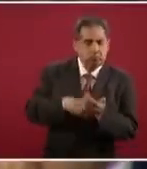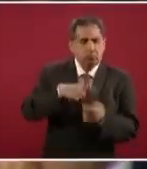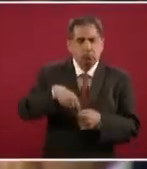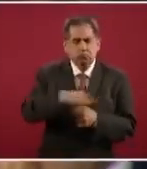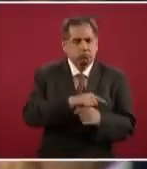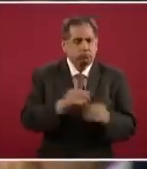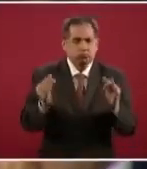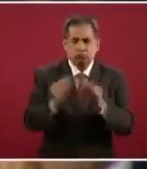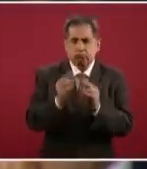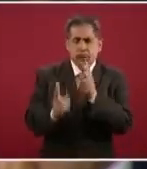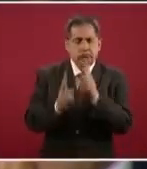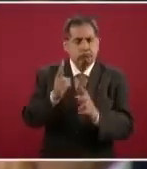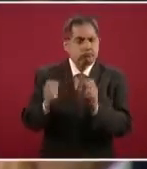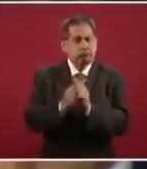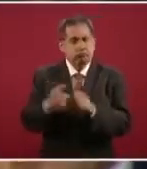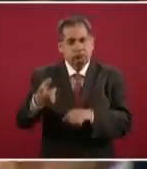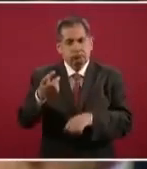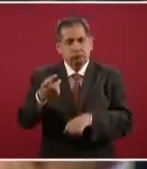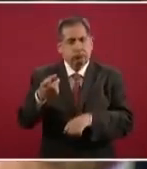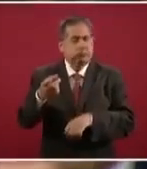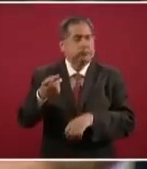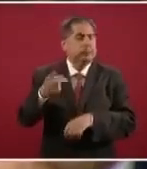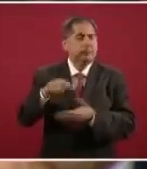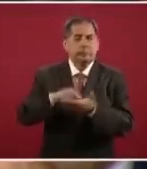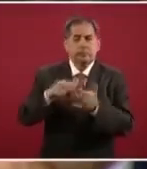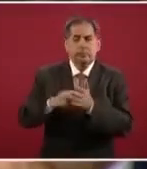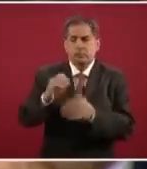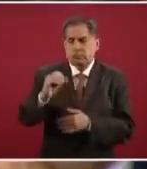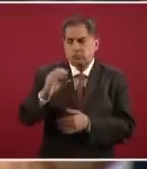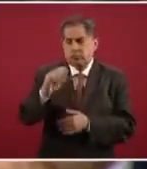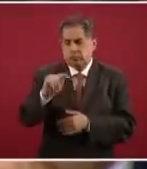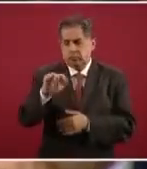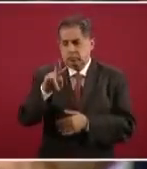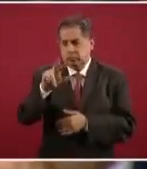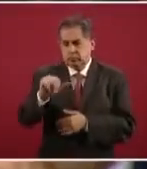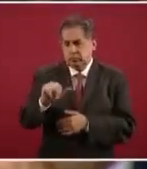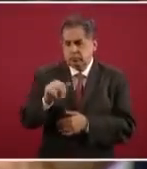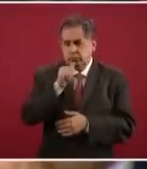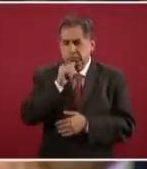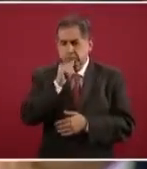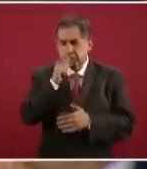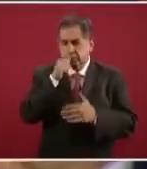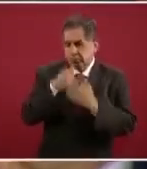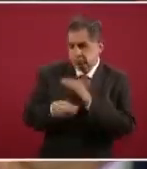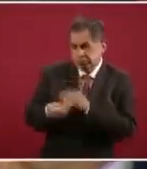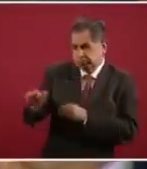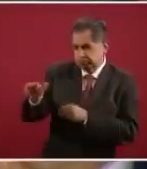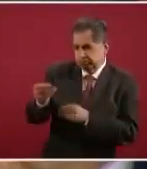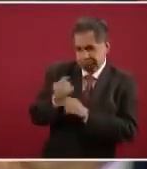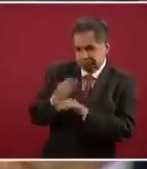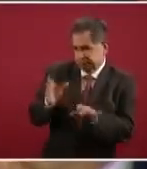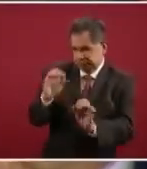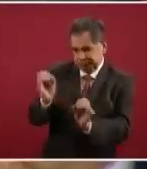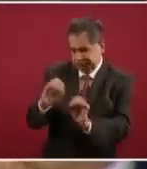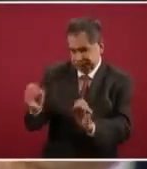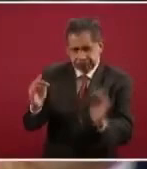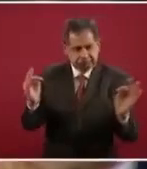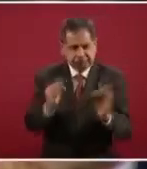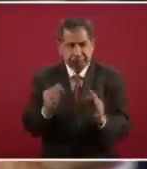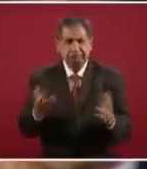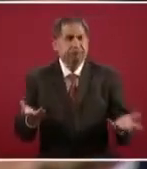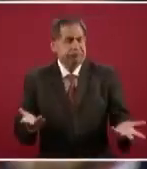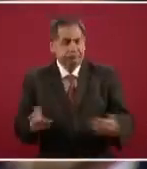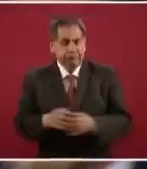recibiera directamente el ingeniero Octavio, que me imagino que no le ha llegado la información. Y yo